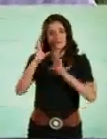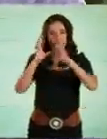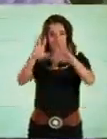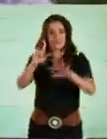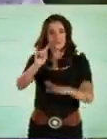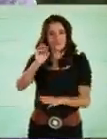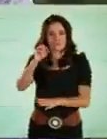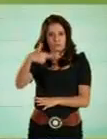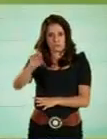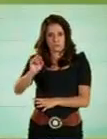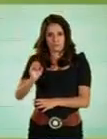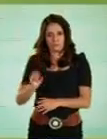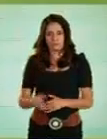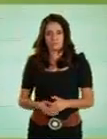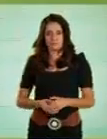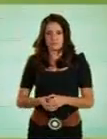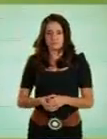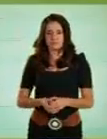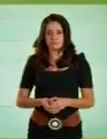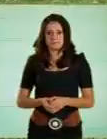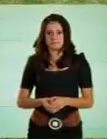Saca, Toño.